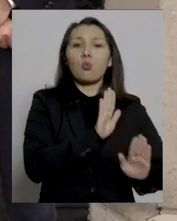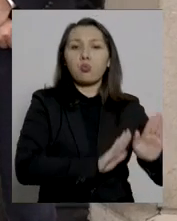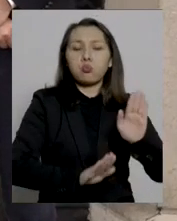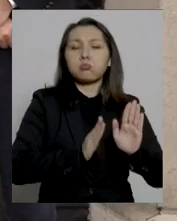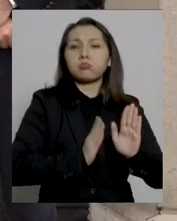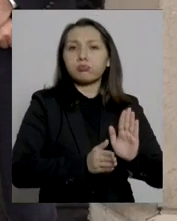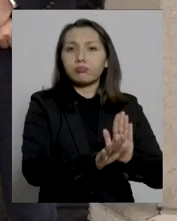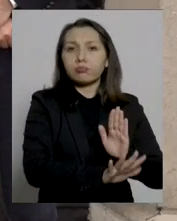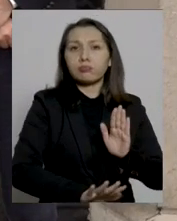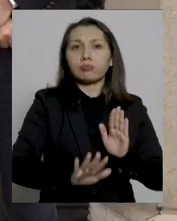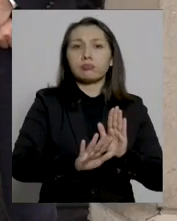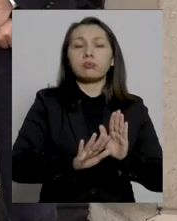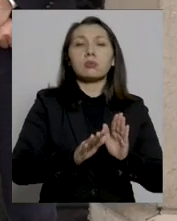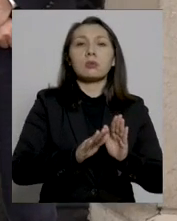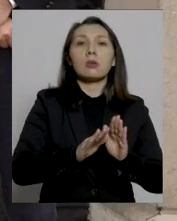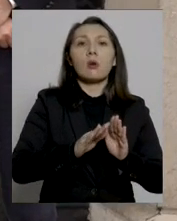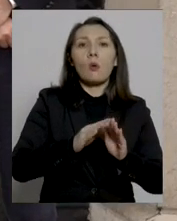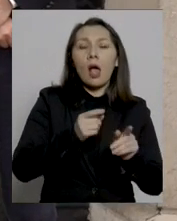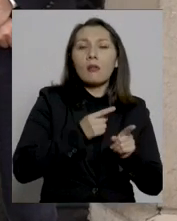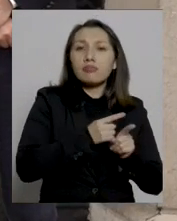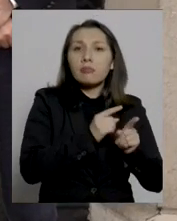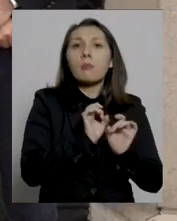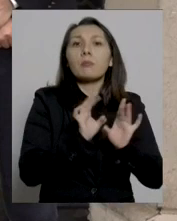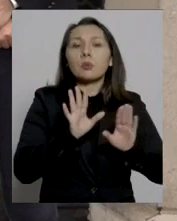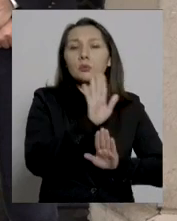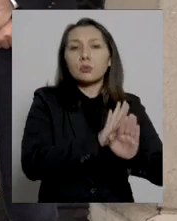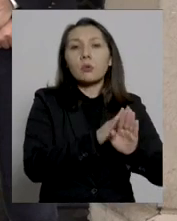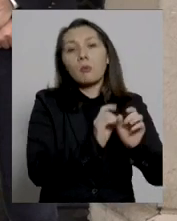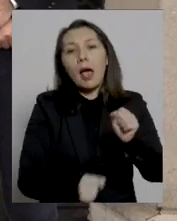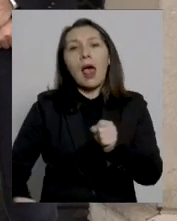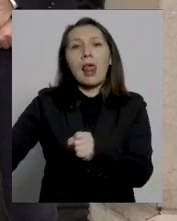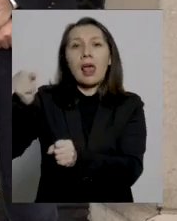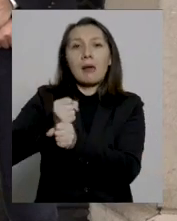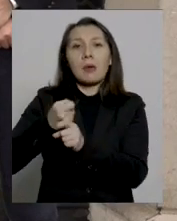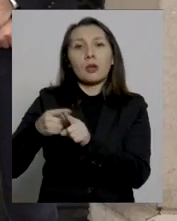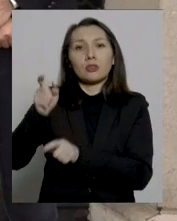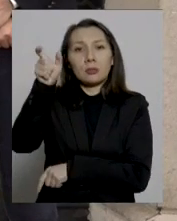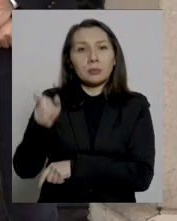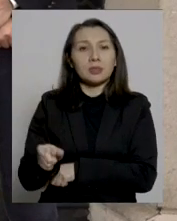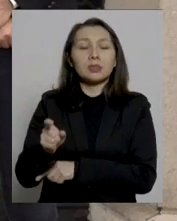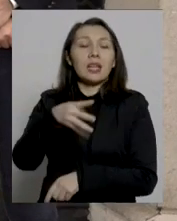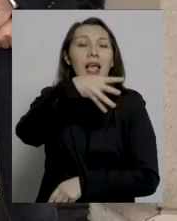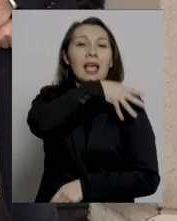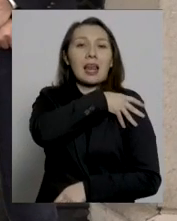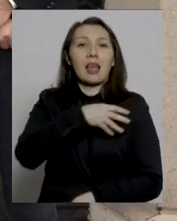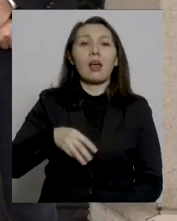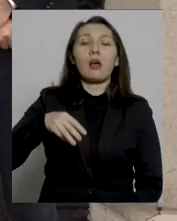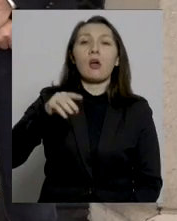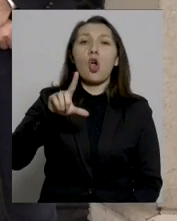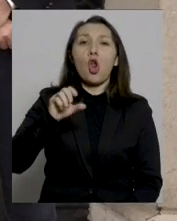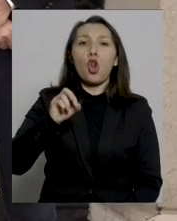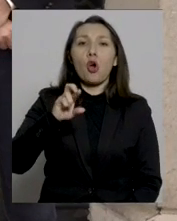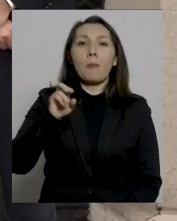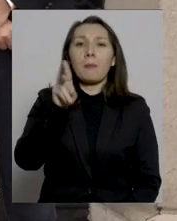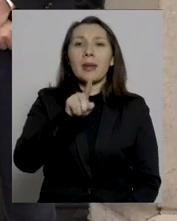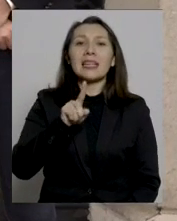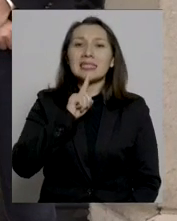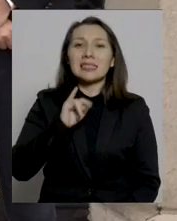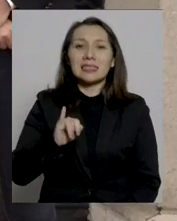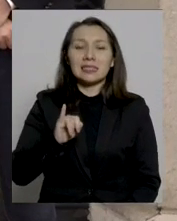mantenimiento del potencial bélico, y es reemplazado por el general Hugo Lopresti